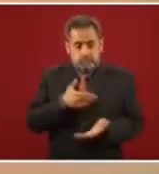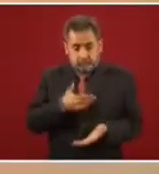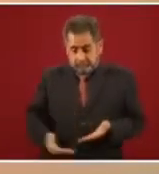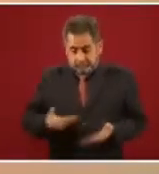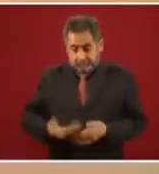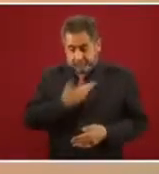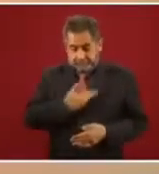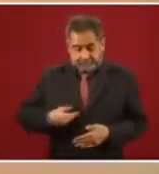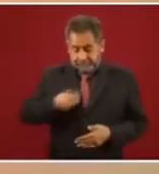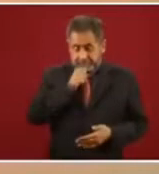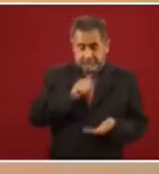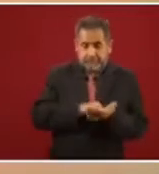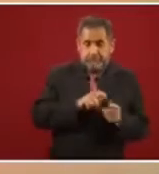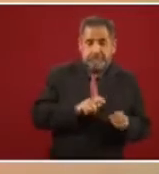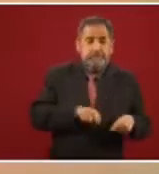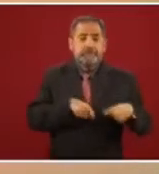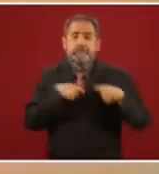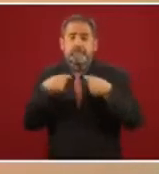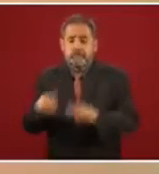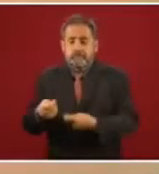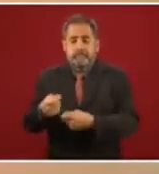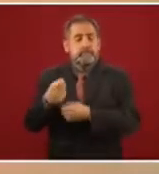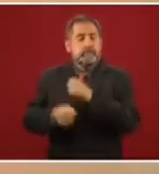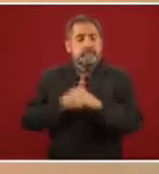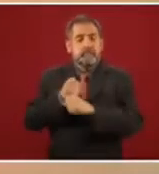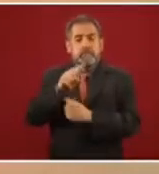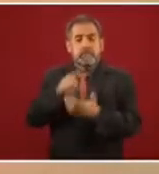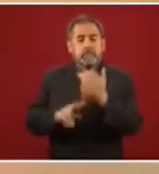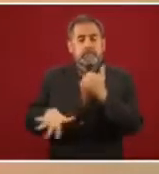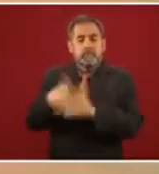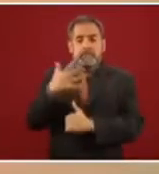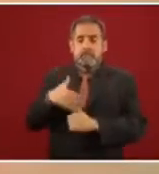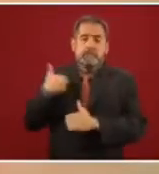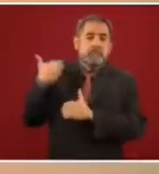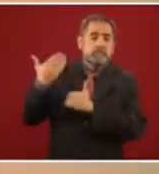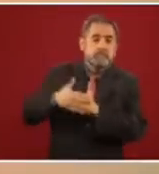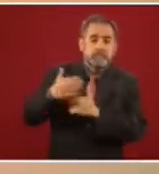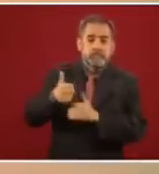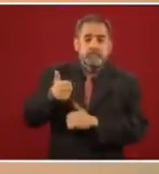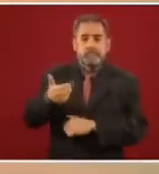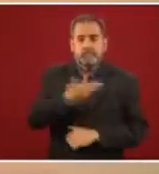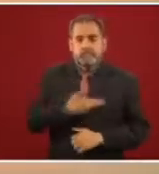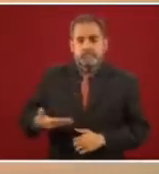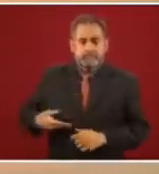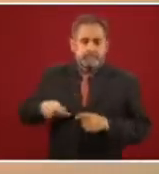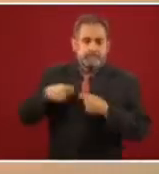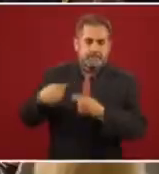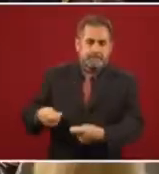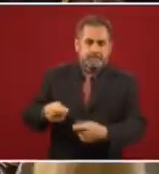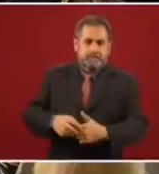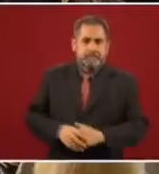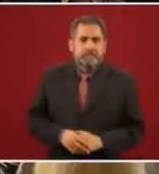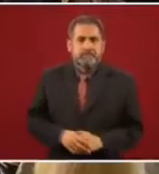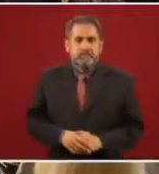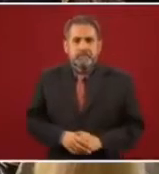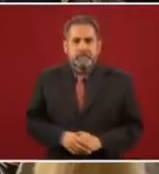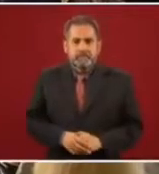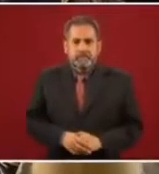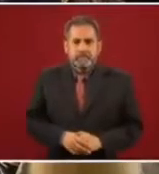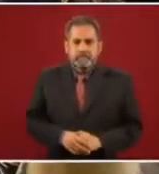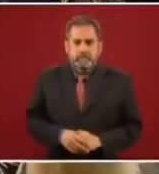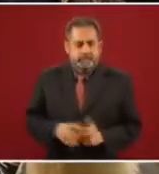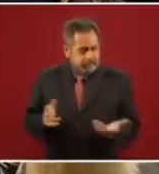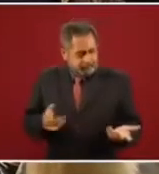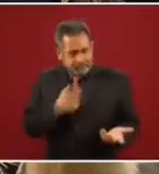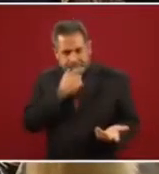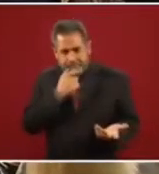mandatario. La aeronave será entregada en 2015 a mediados de la próxima administración presidencial. O sea, es